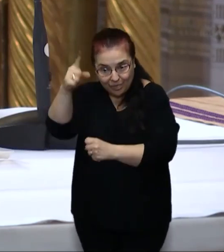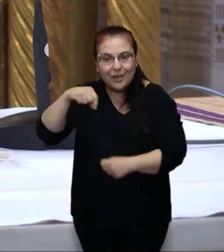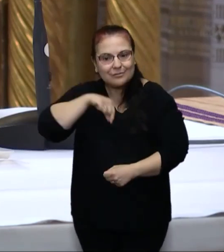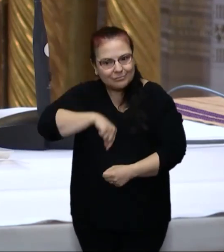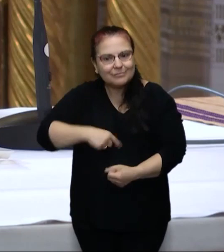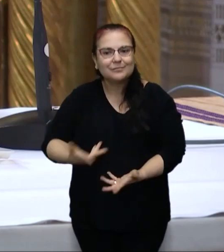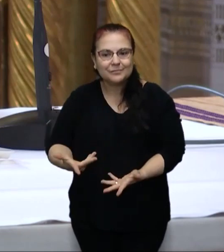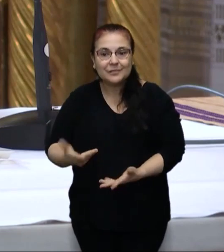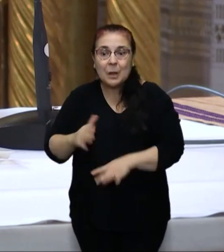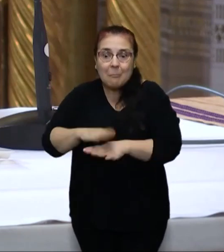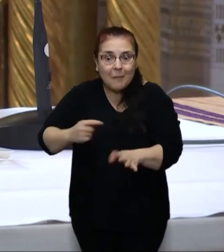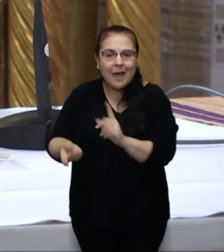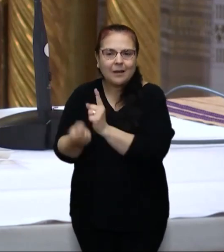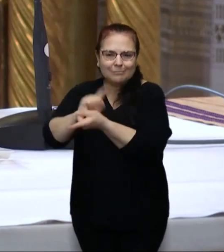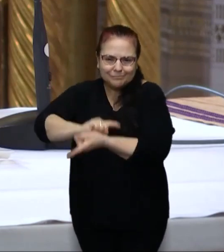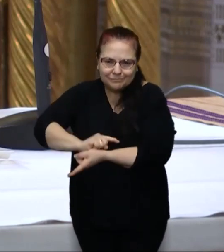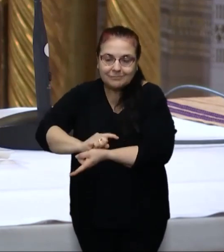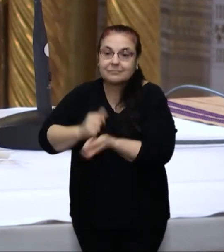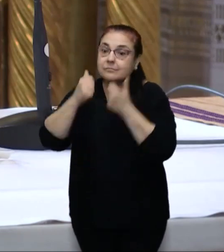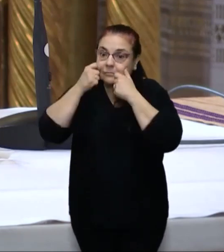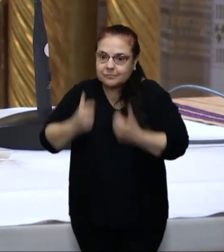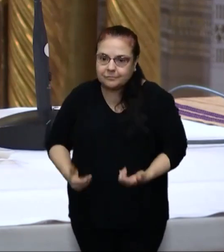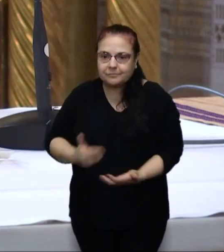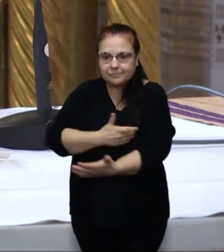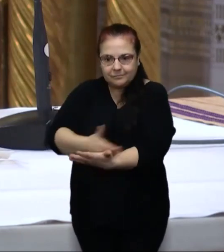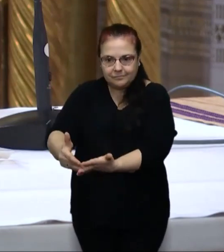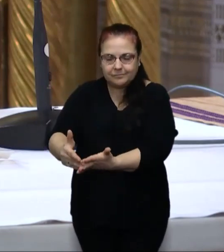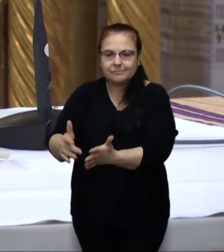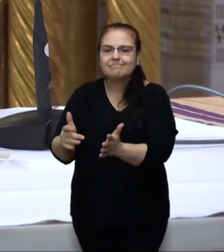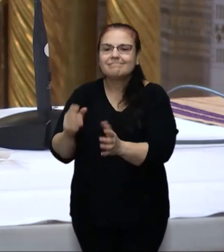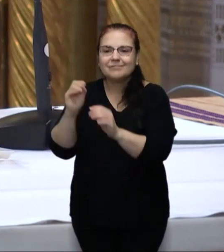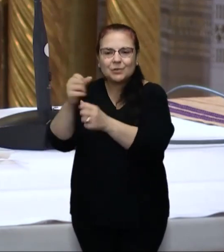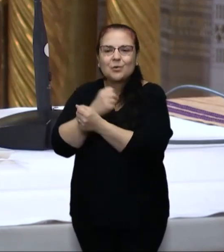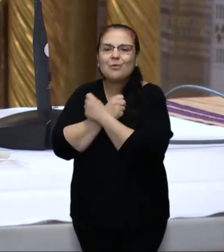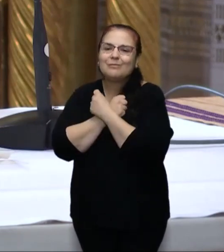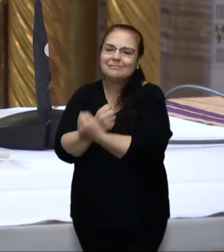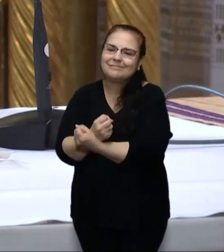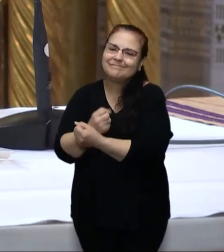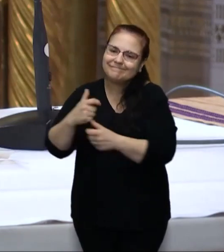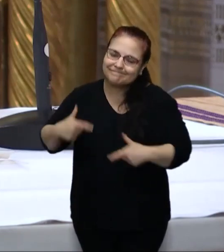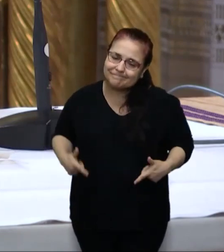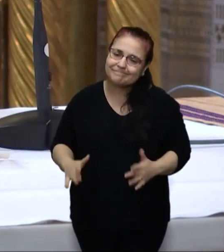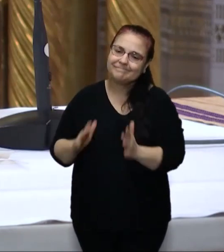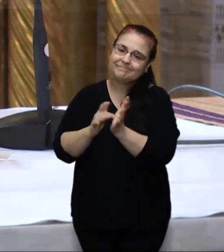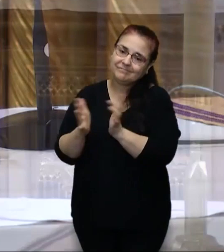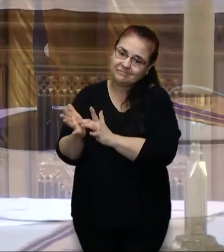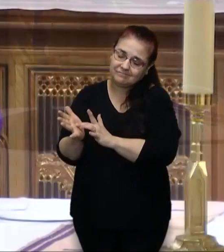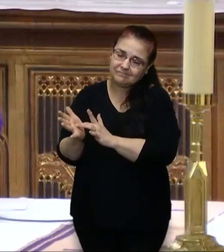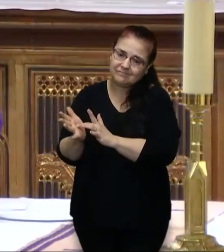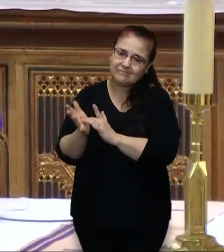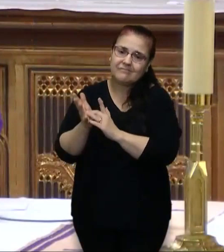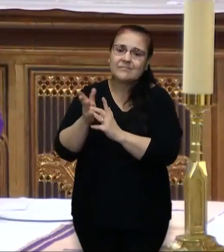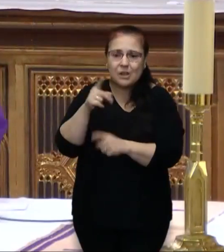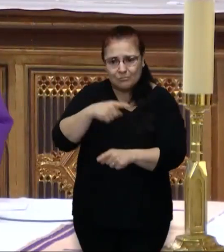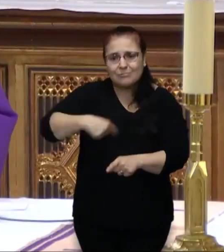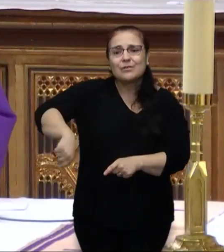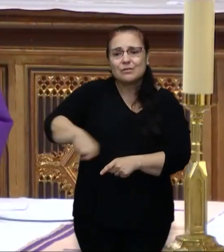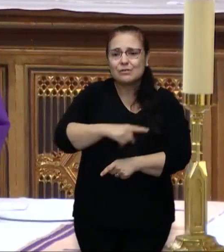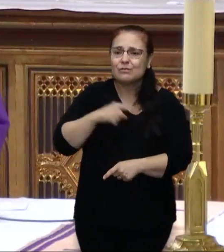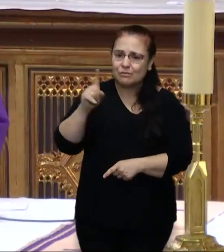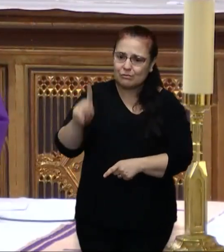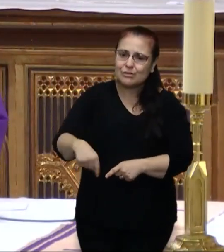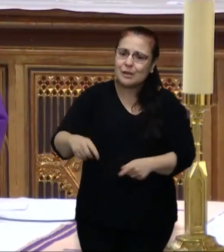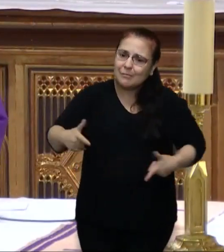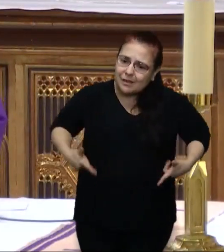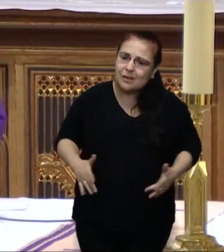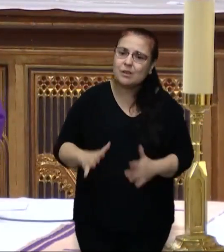Espíritu, para que se conviertan en el cuerpo y la sangre de tu amado Hijo Jesucristo, en quien nosotros también somos